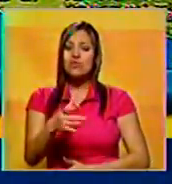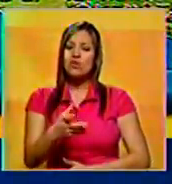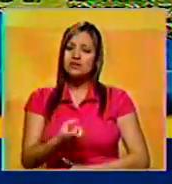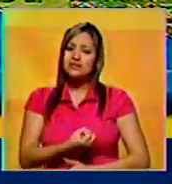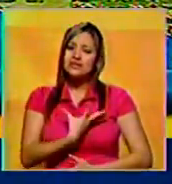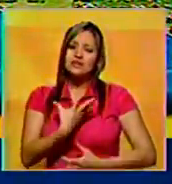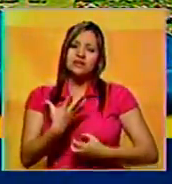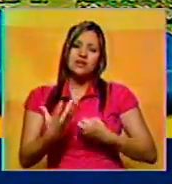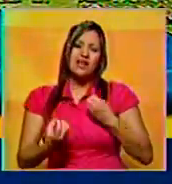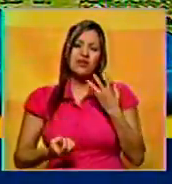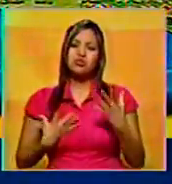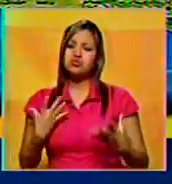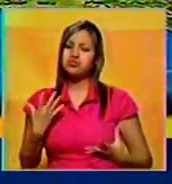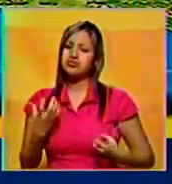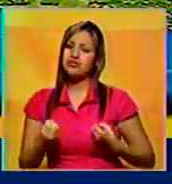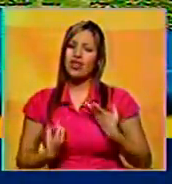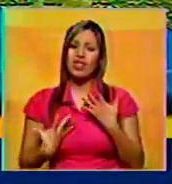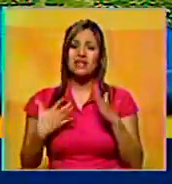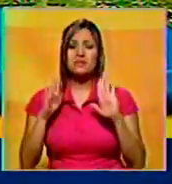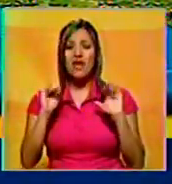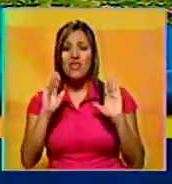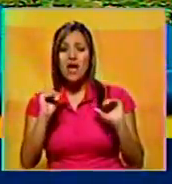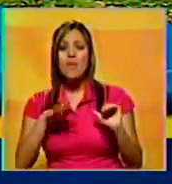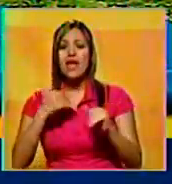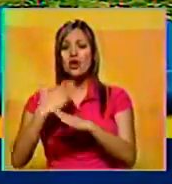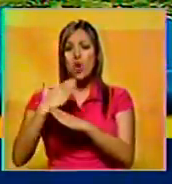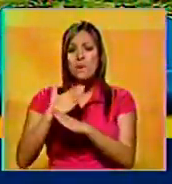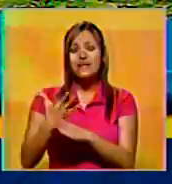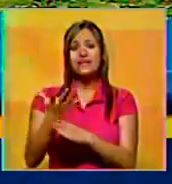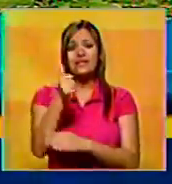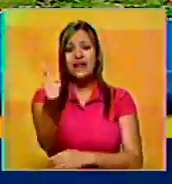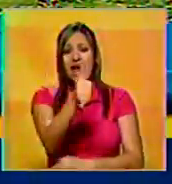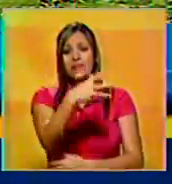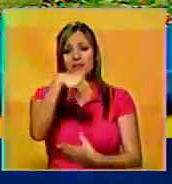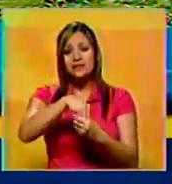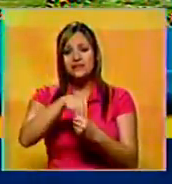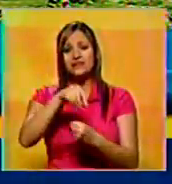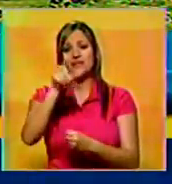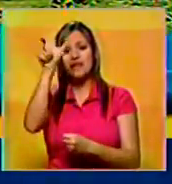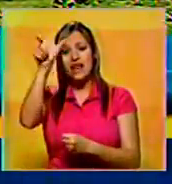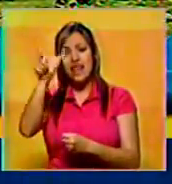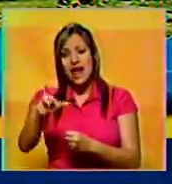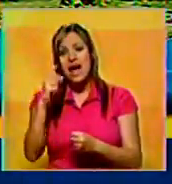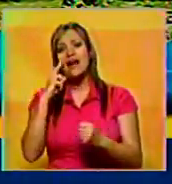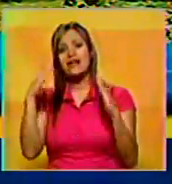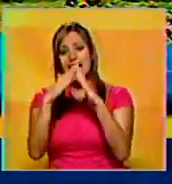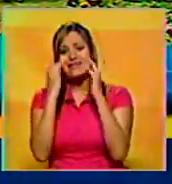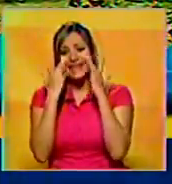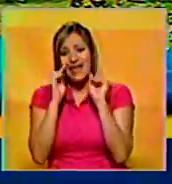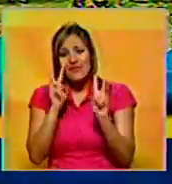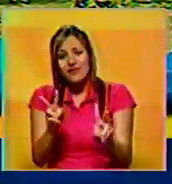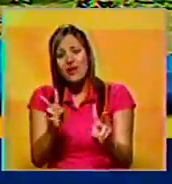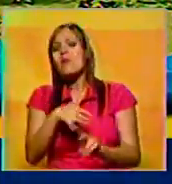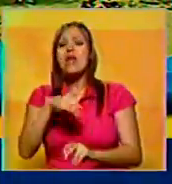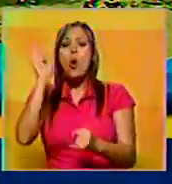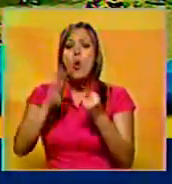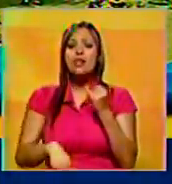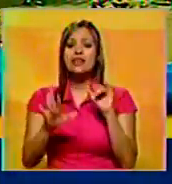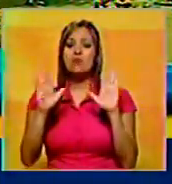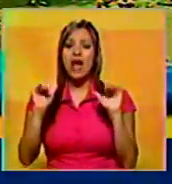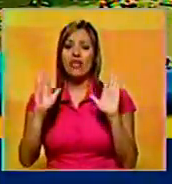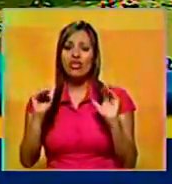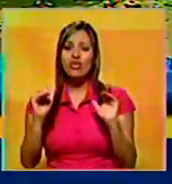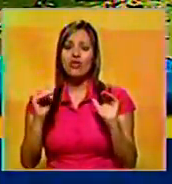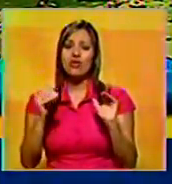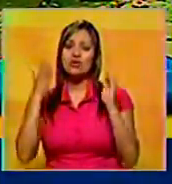emotiva despedida, para que ustedes puedan compartir cada uno desde sus hogares y pues de algún modo u otro darles ese último adiós, enviarles